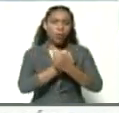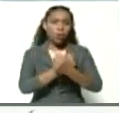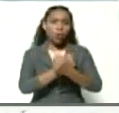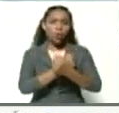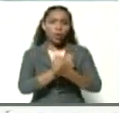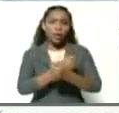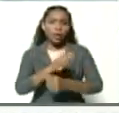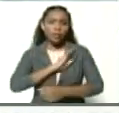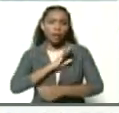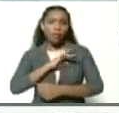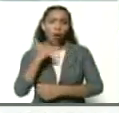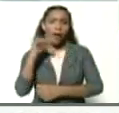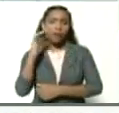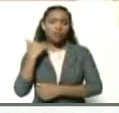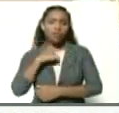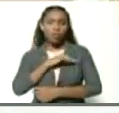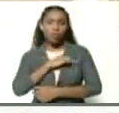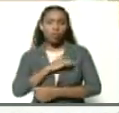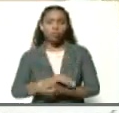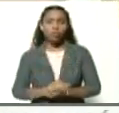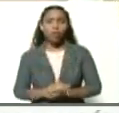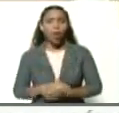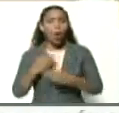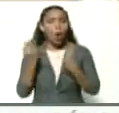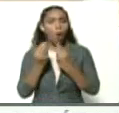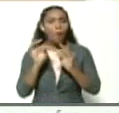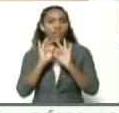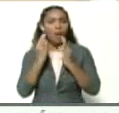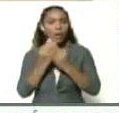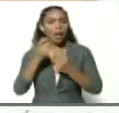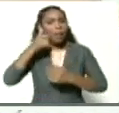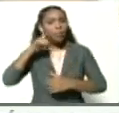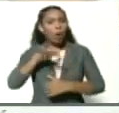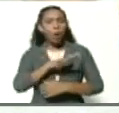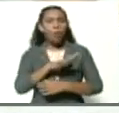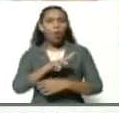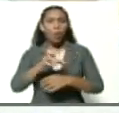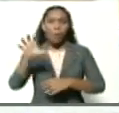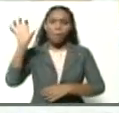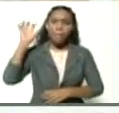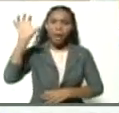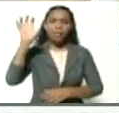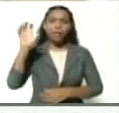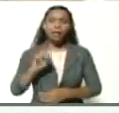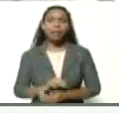que tenemos nosotros como familia, como pueblo, como patria.